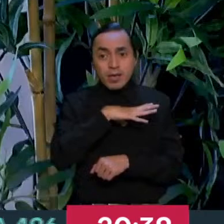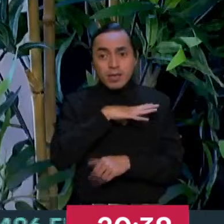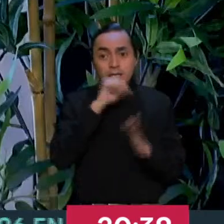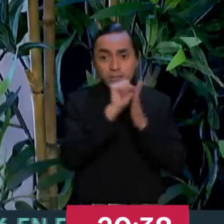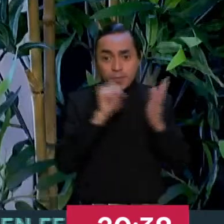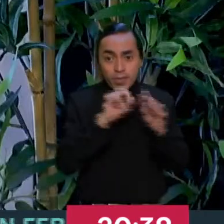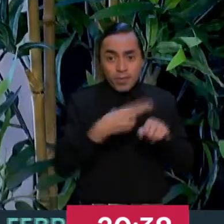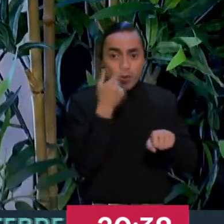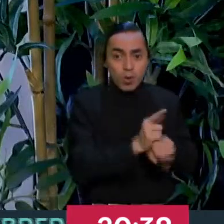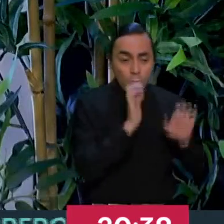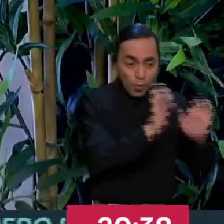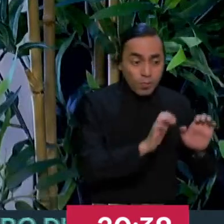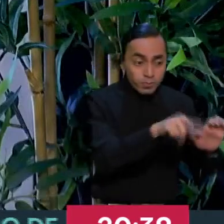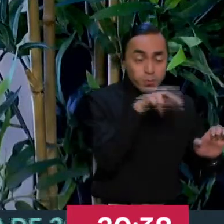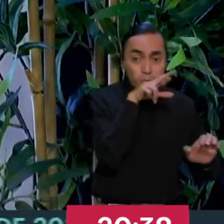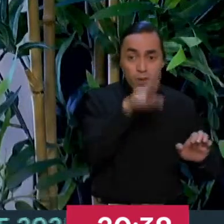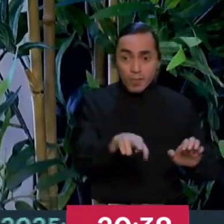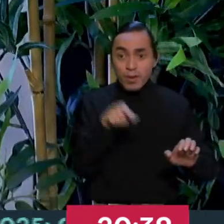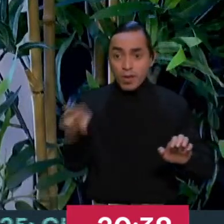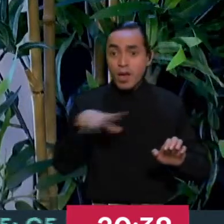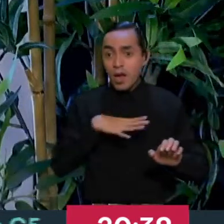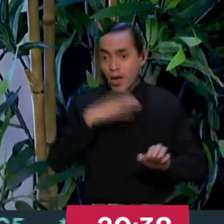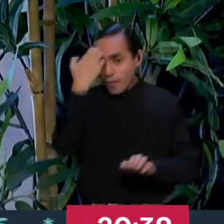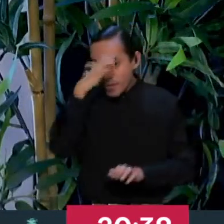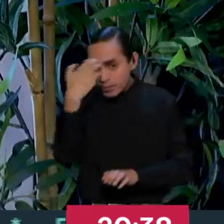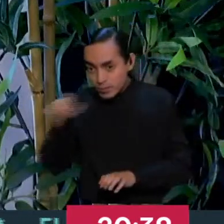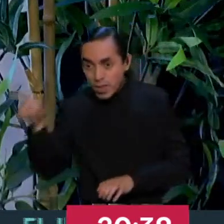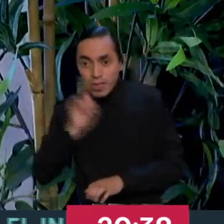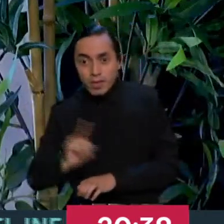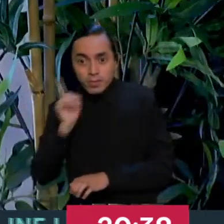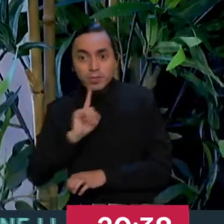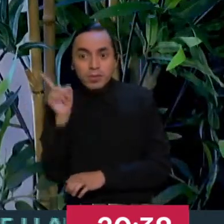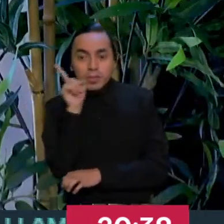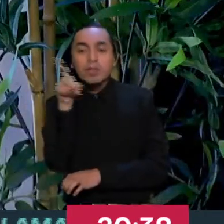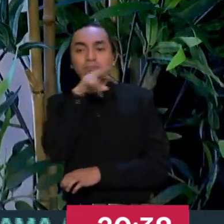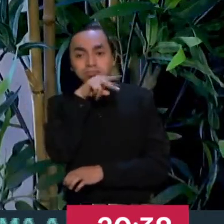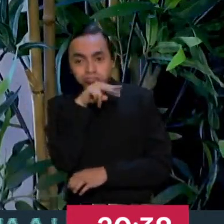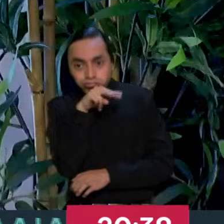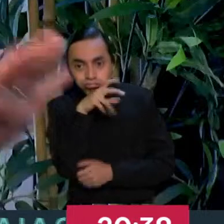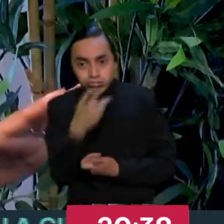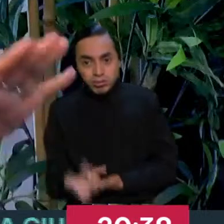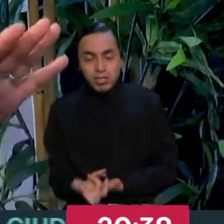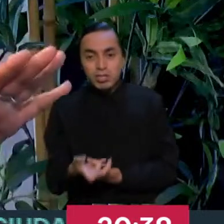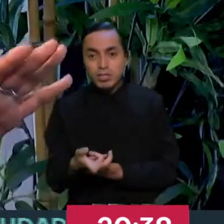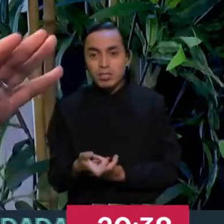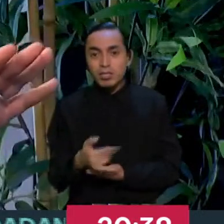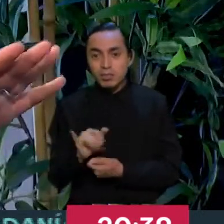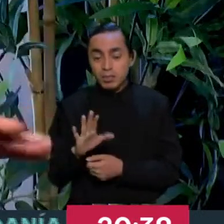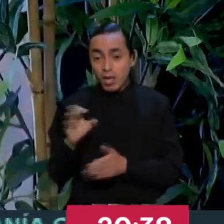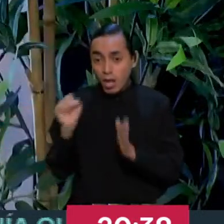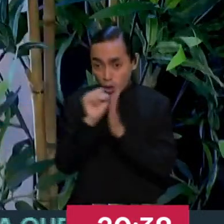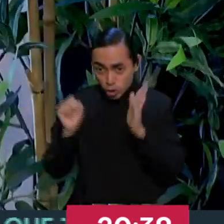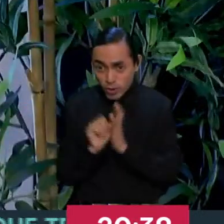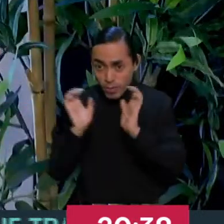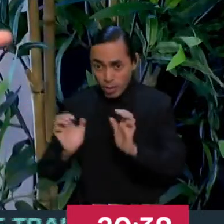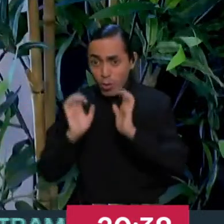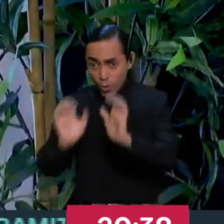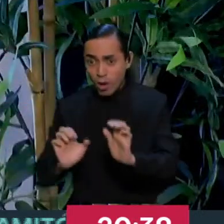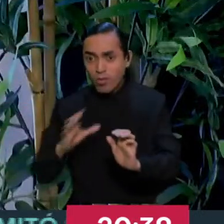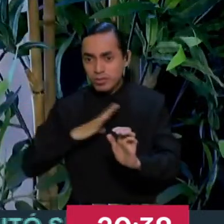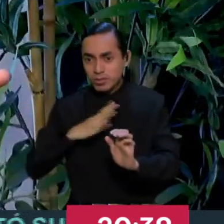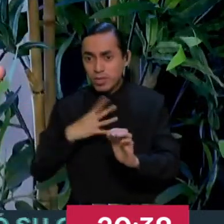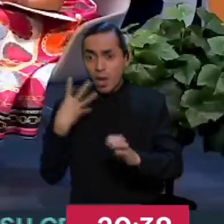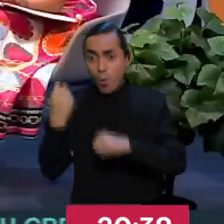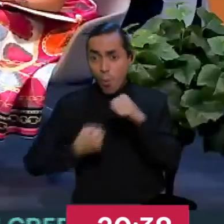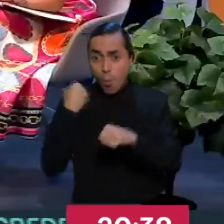a estas experiencias de mujeres con preocupaciones de mujeres, que no solamente es un sistema de cuidados. Desde hace 4 años está, sí, y no se ha avanzado, por